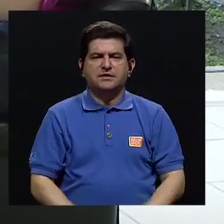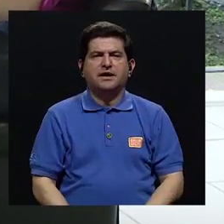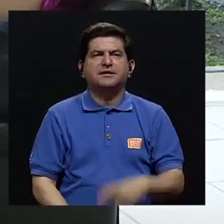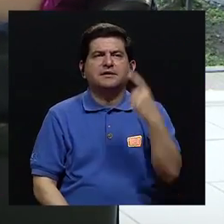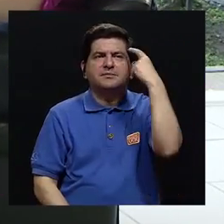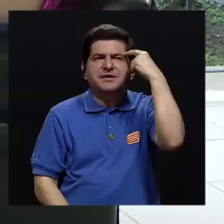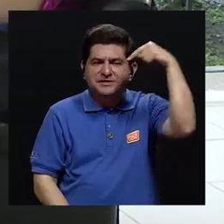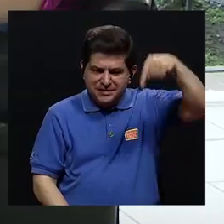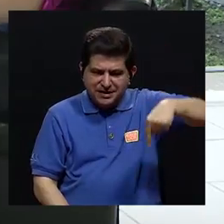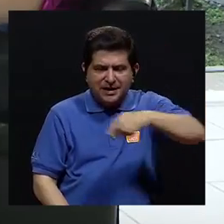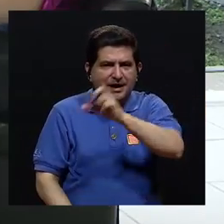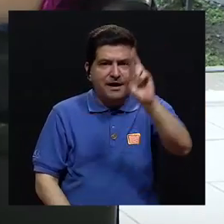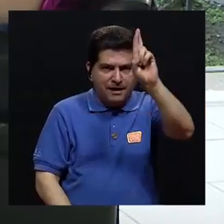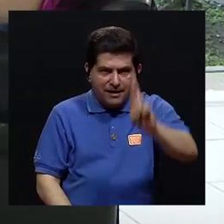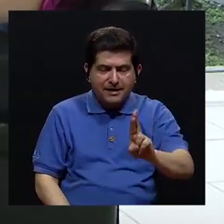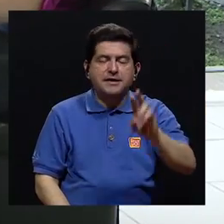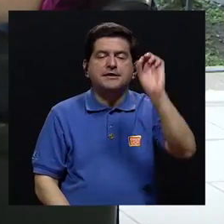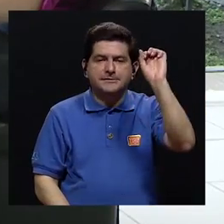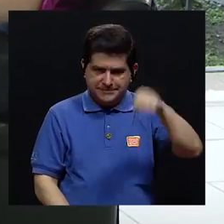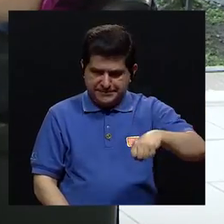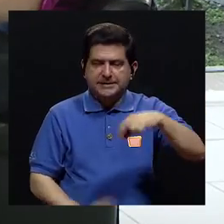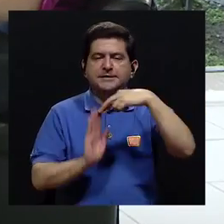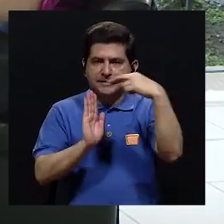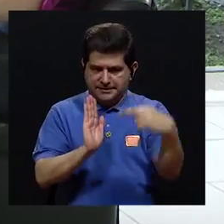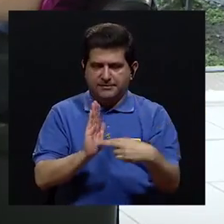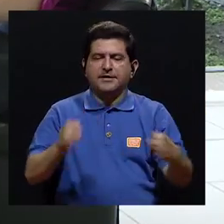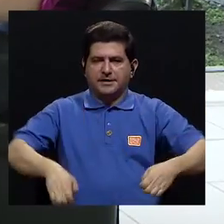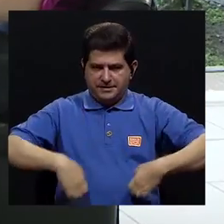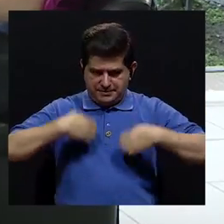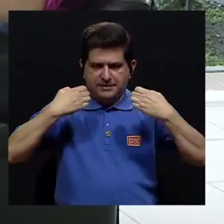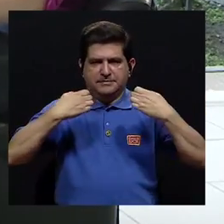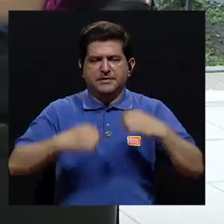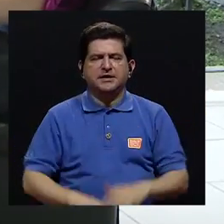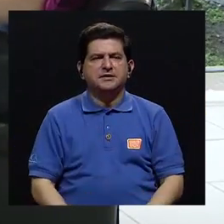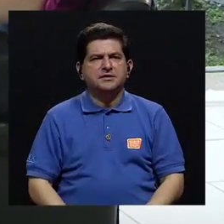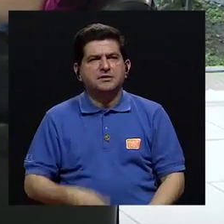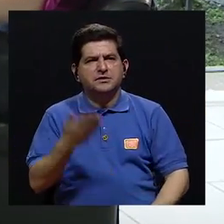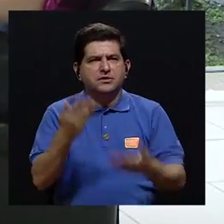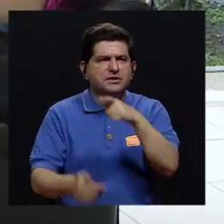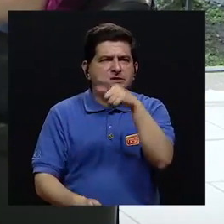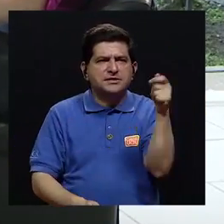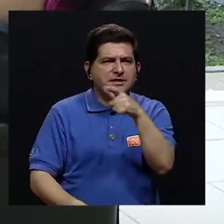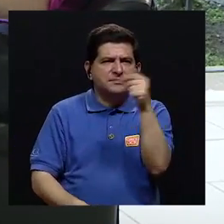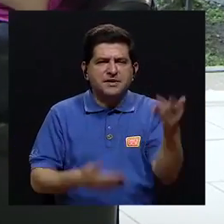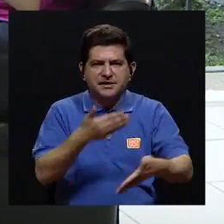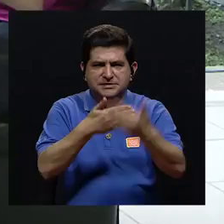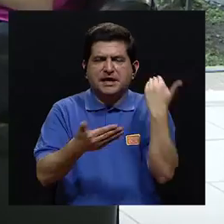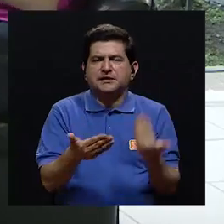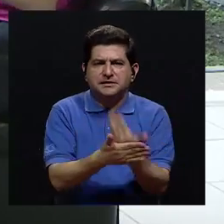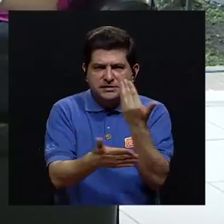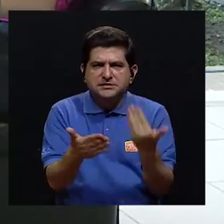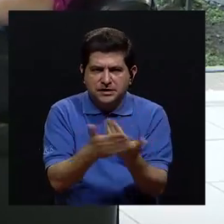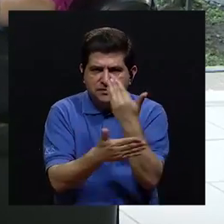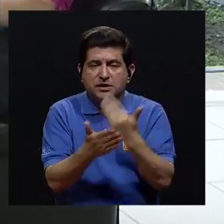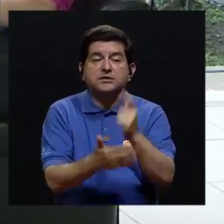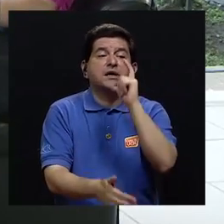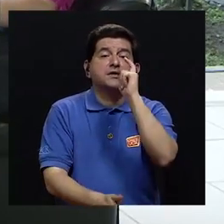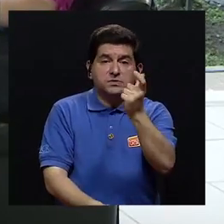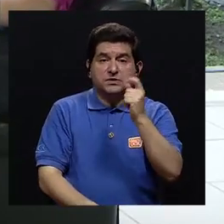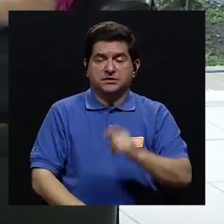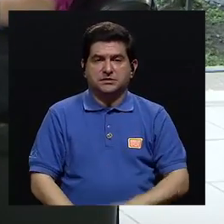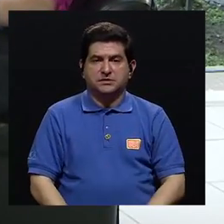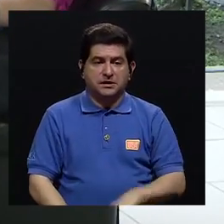Si lo aterrizamos aquí en Costa Rica, sí hay reglamentos que hace pocos meses se han estado actualizando, por